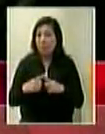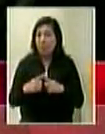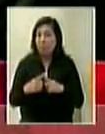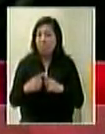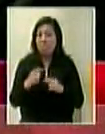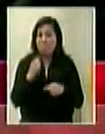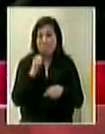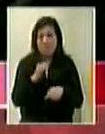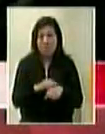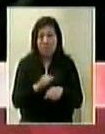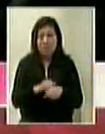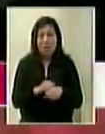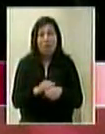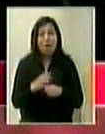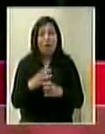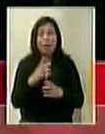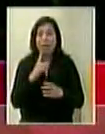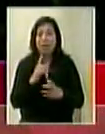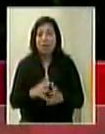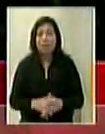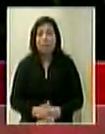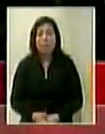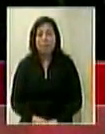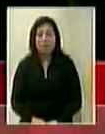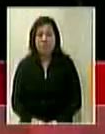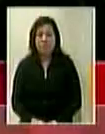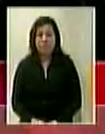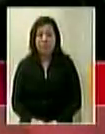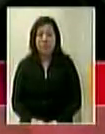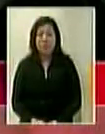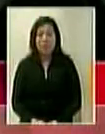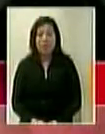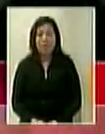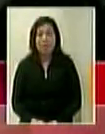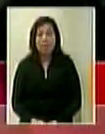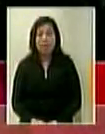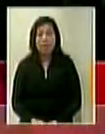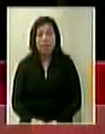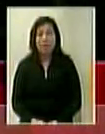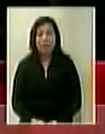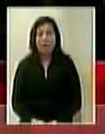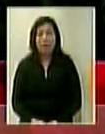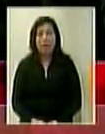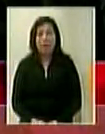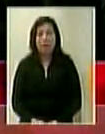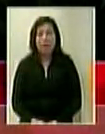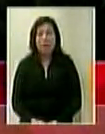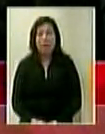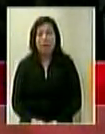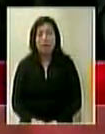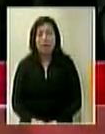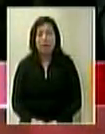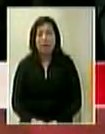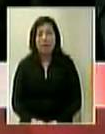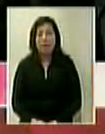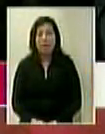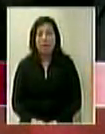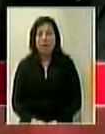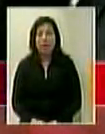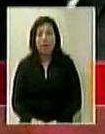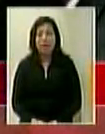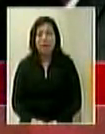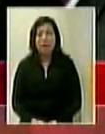Piedras Gordas uno son, señor, bastante, o sea, son bastante número, señor. Aquí se ha dado cuenta que